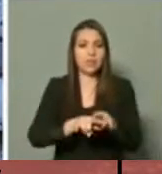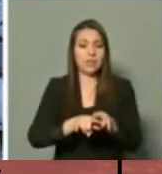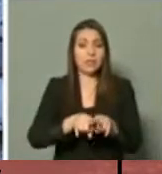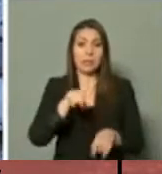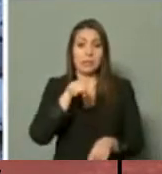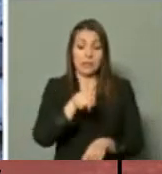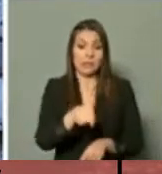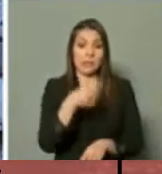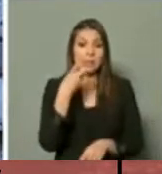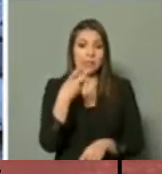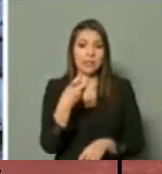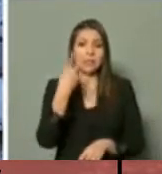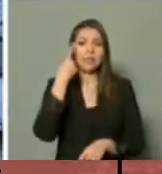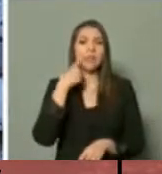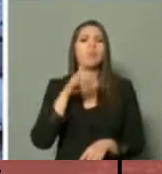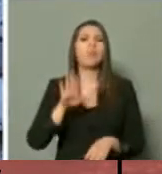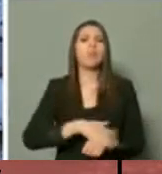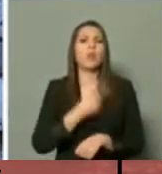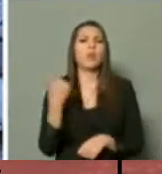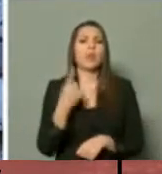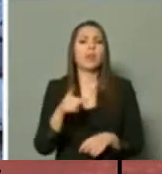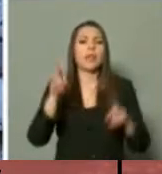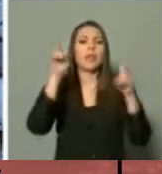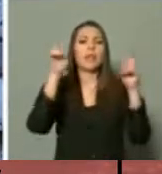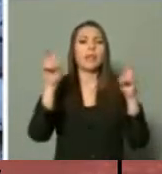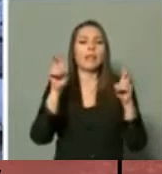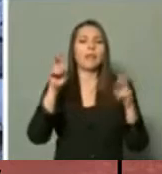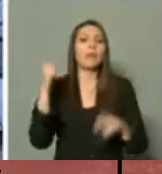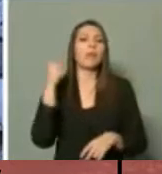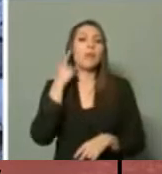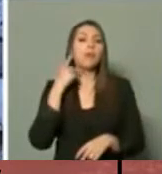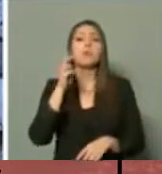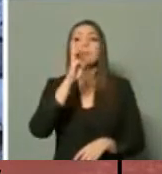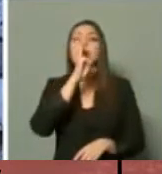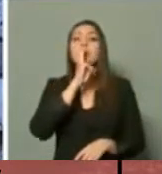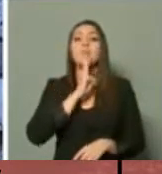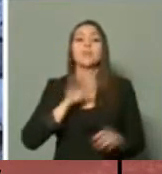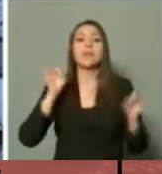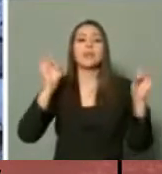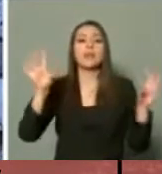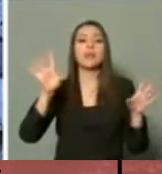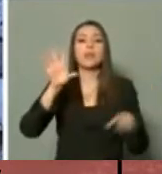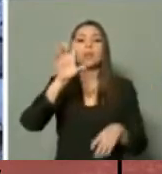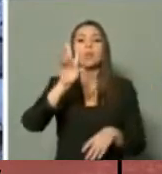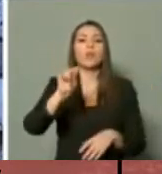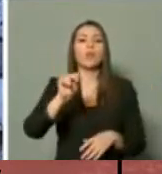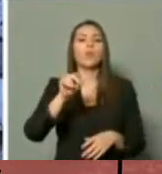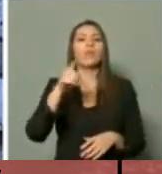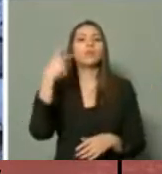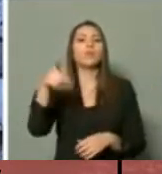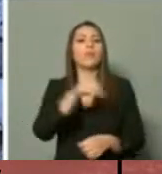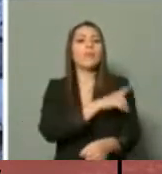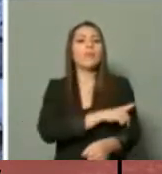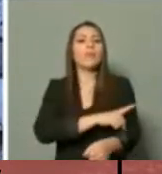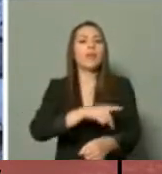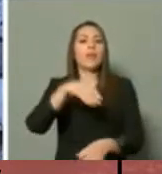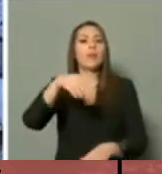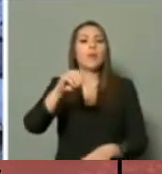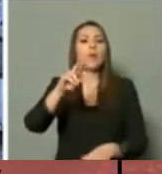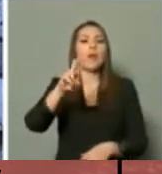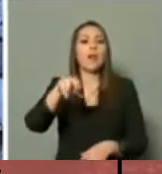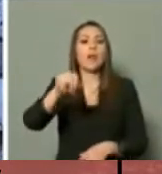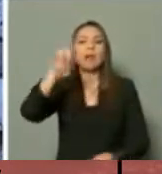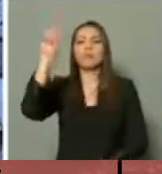mucho, a cuestiones políticas, de que Miguel Ángel Mancera estaba saboteando las delegaciones de Morena. ¿Con objeto de qué? De